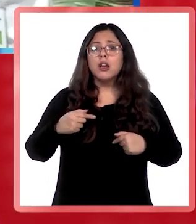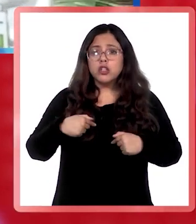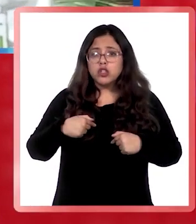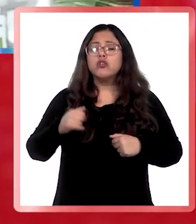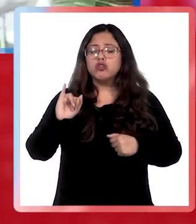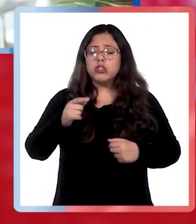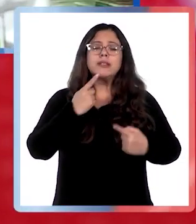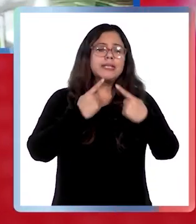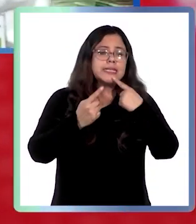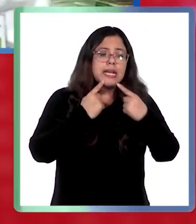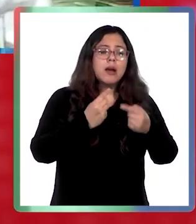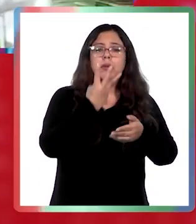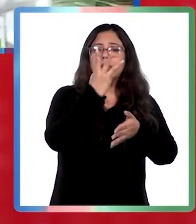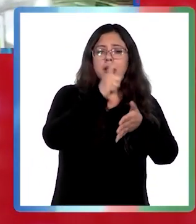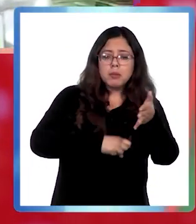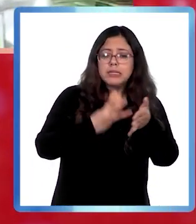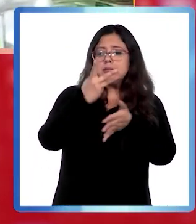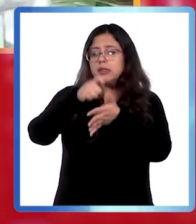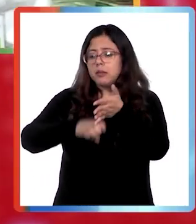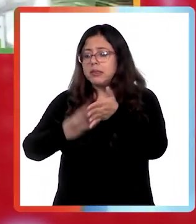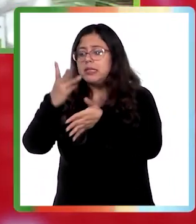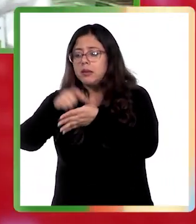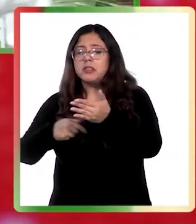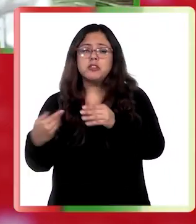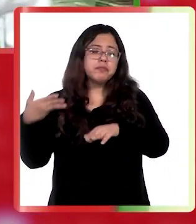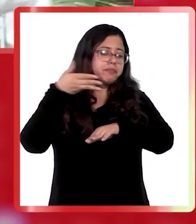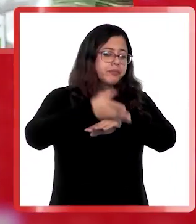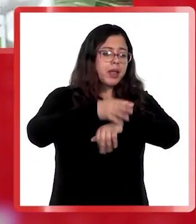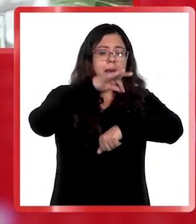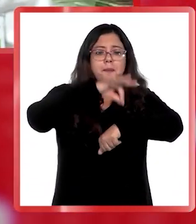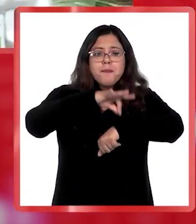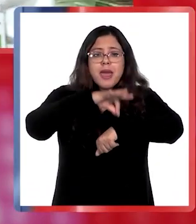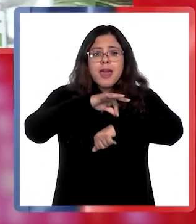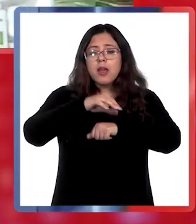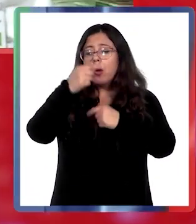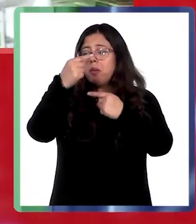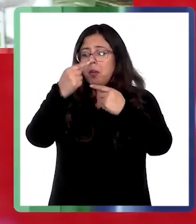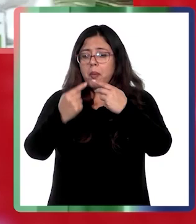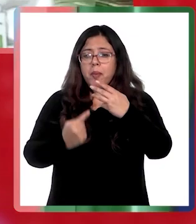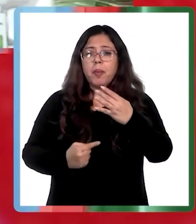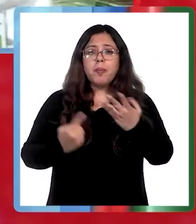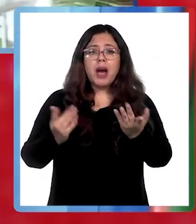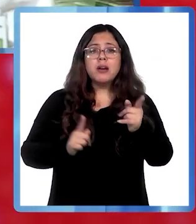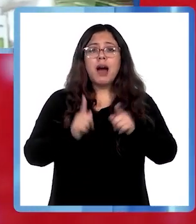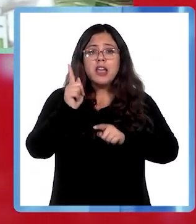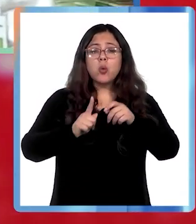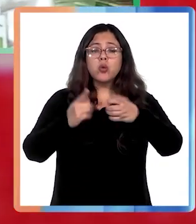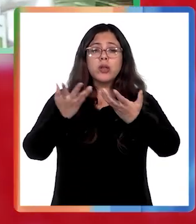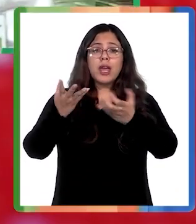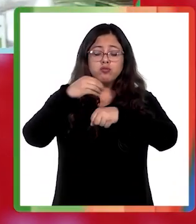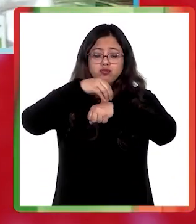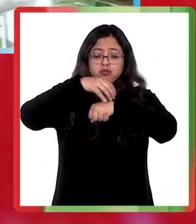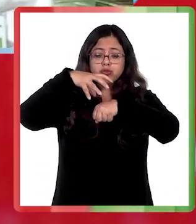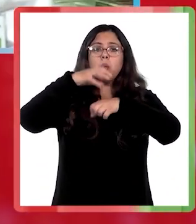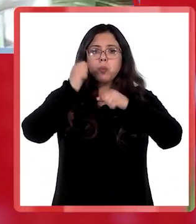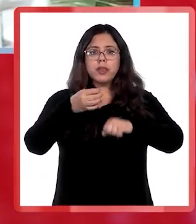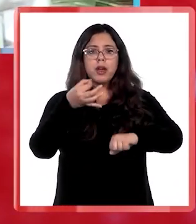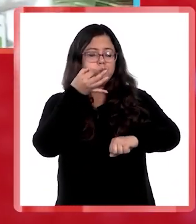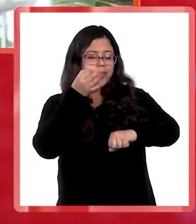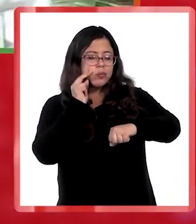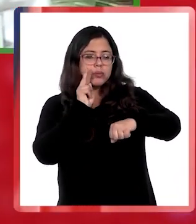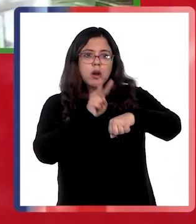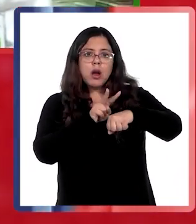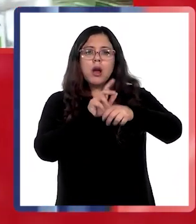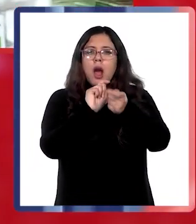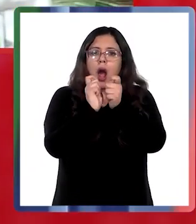cada 3 meses y voy a venir a ver al doctor y toda la cosa, hay tumores que podemos observar. Perfecto. Lo hacemos